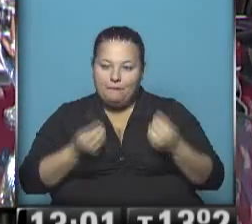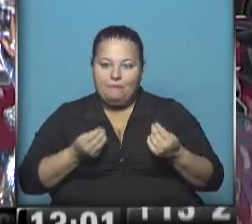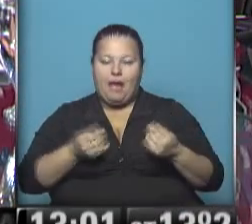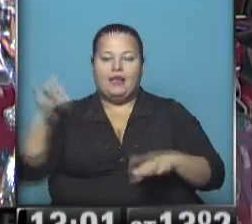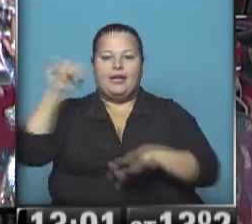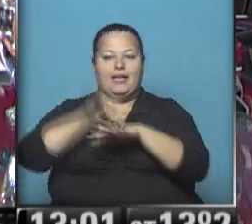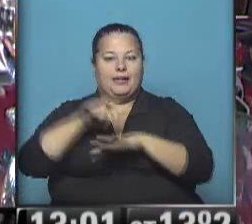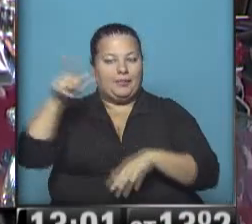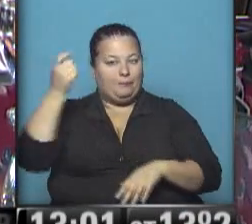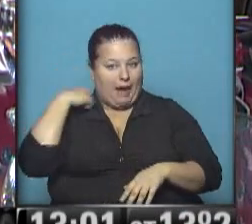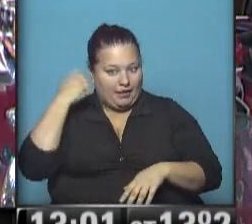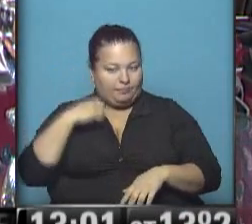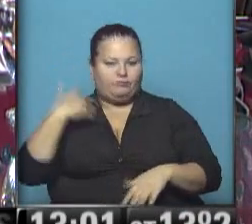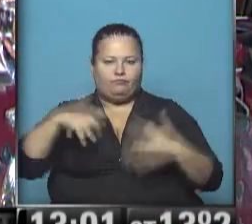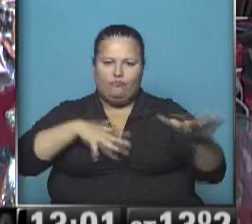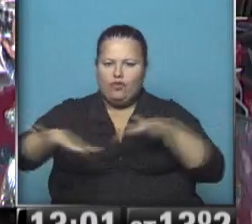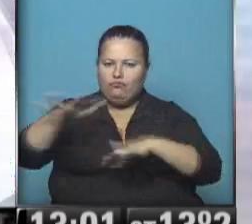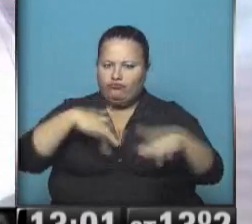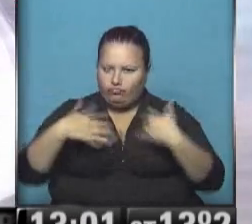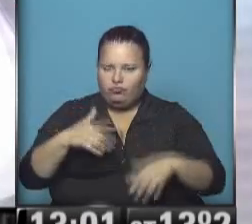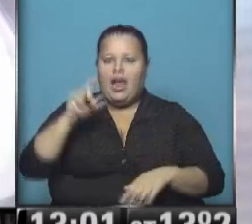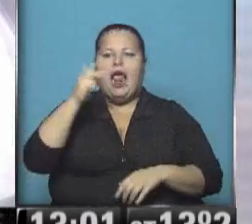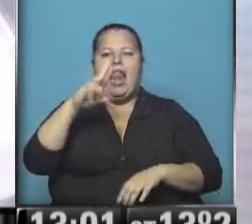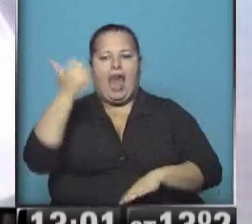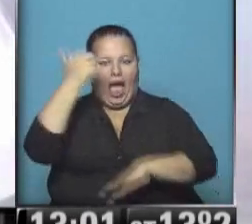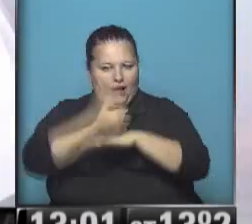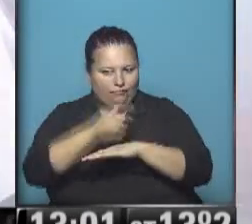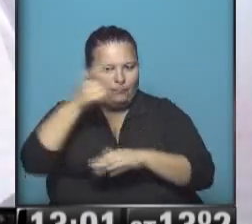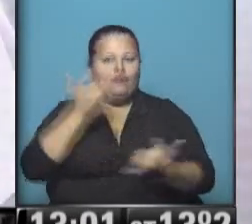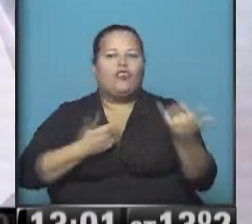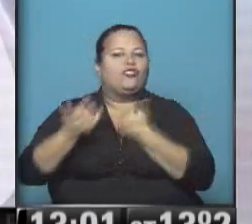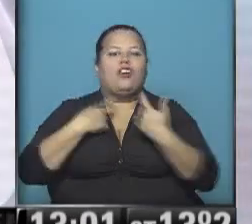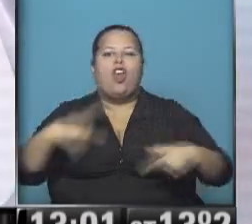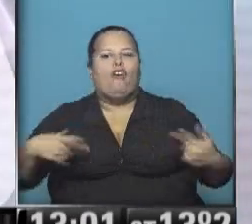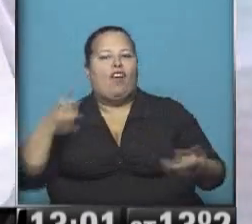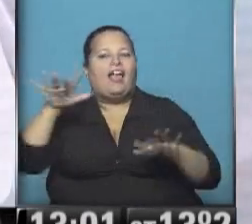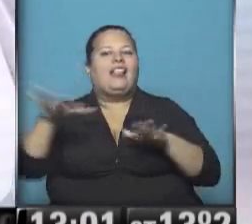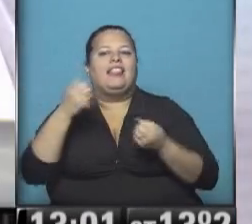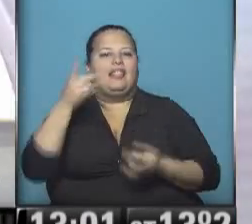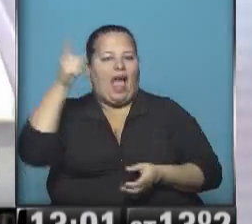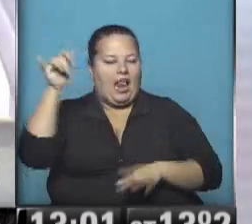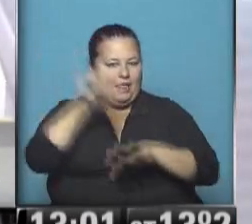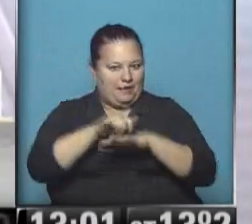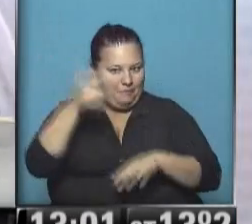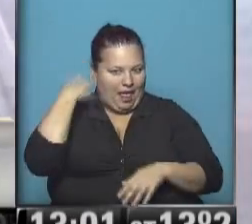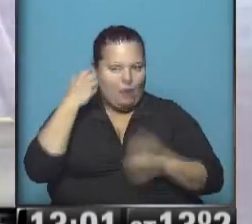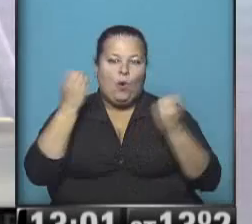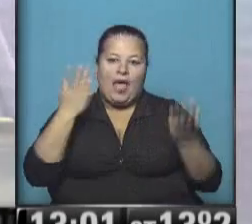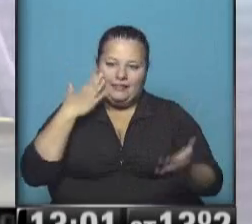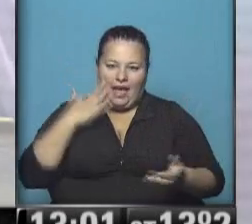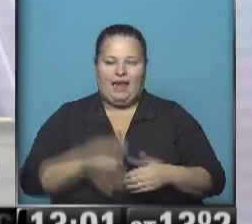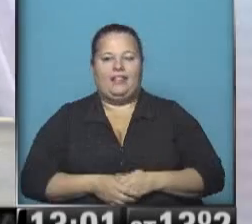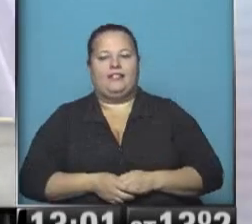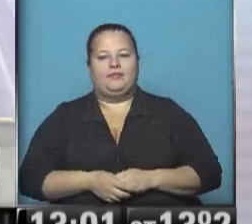aeroparque Metropolitano intenso movimiento Laura mayoi está trabajando en vivo contanos Laura Cuál es la situación así en aeroparque buenas